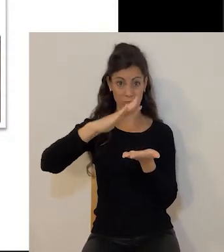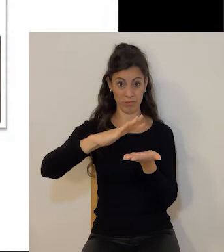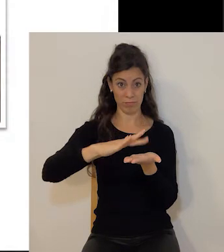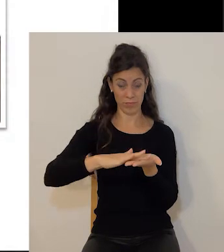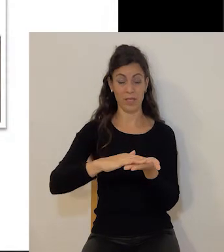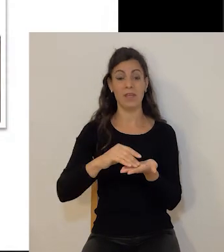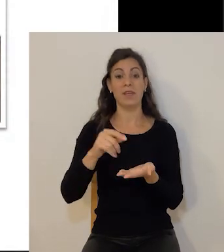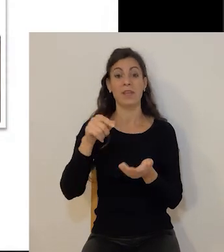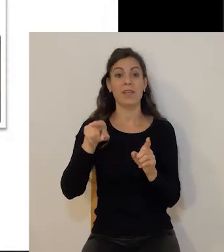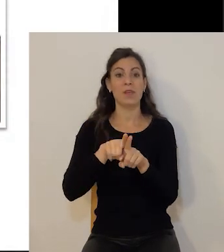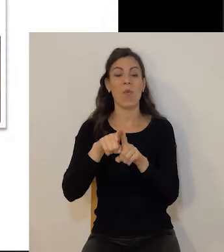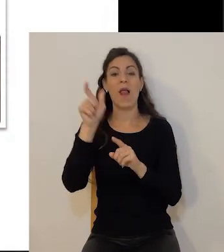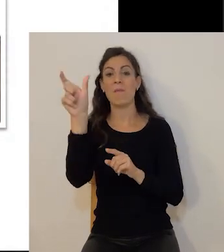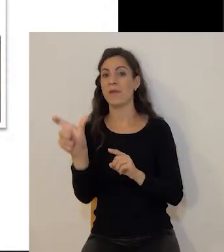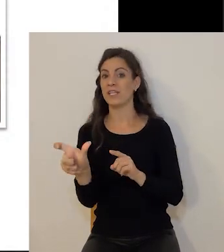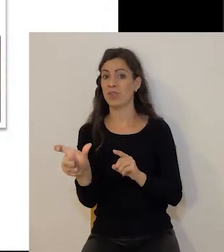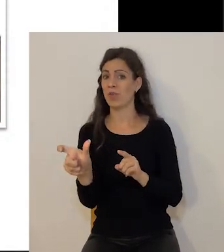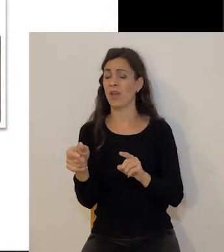es